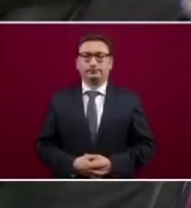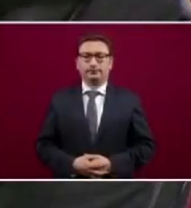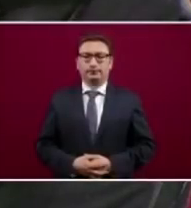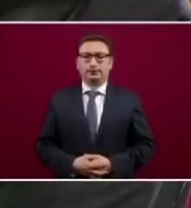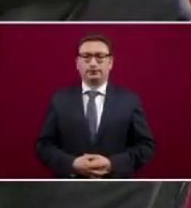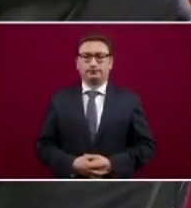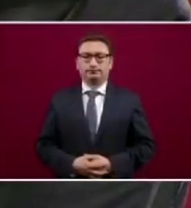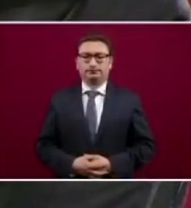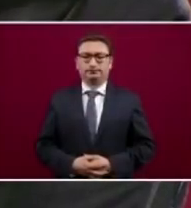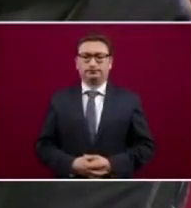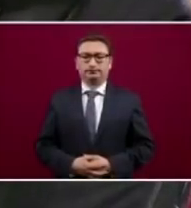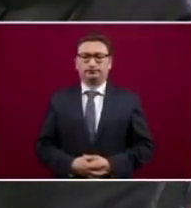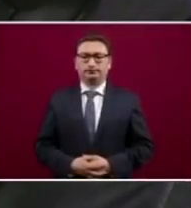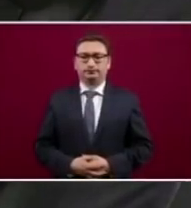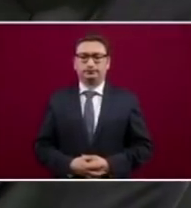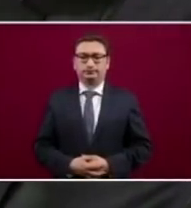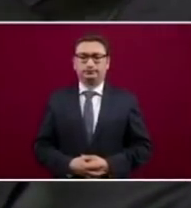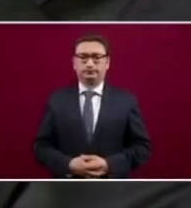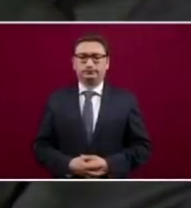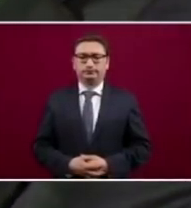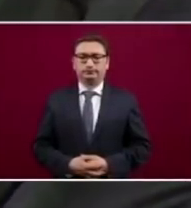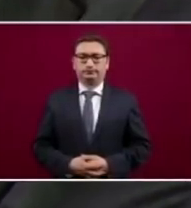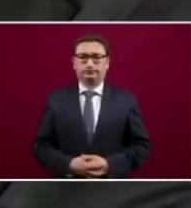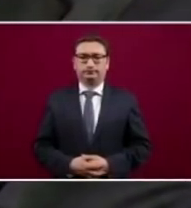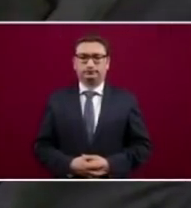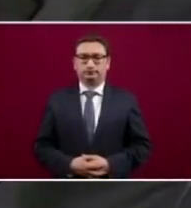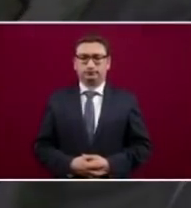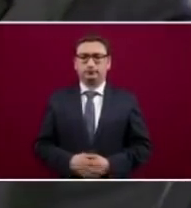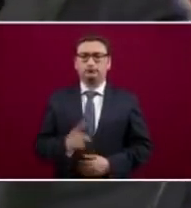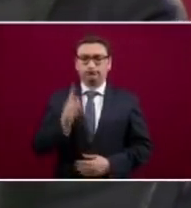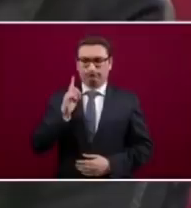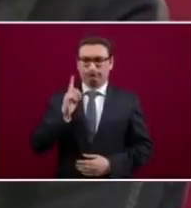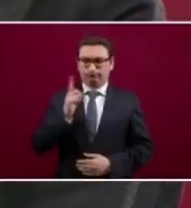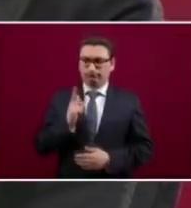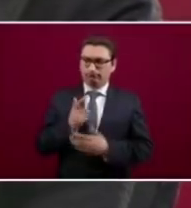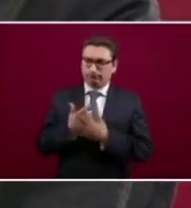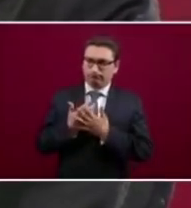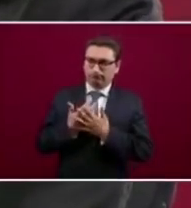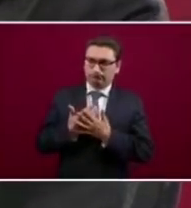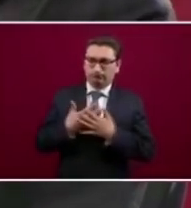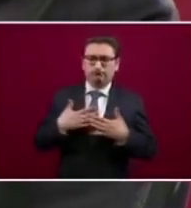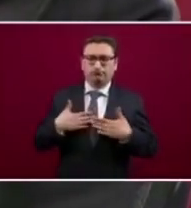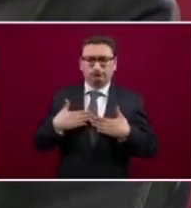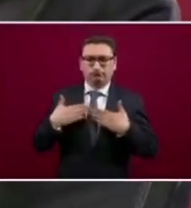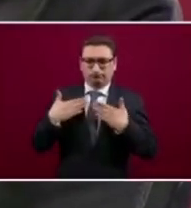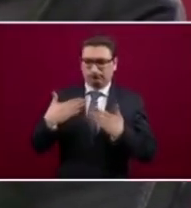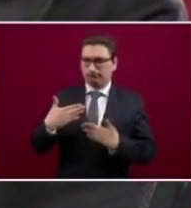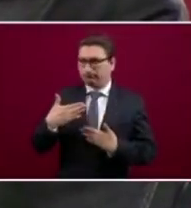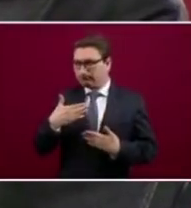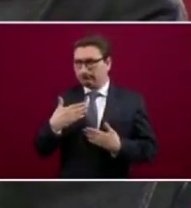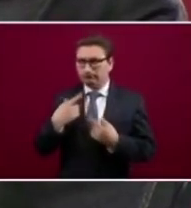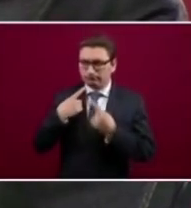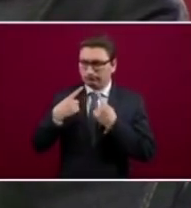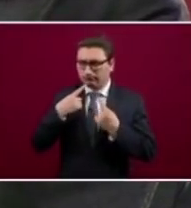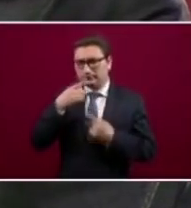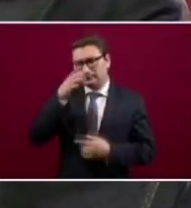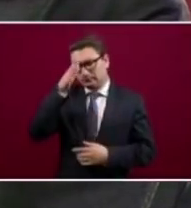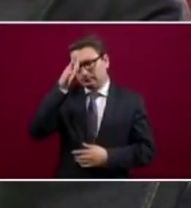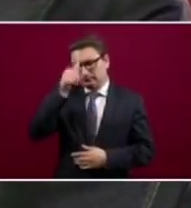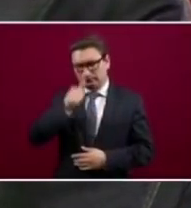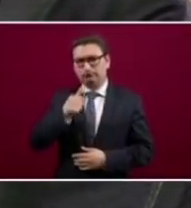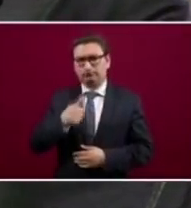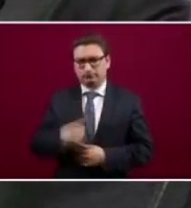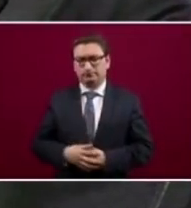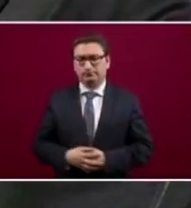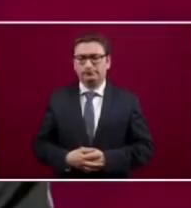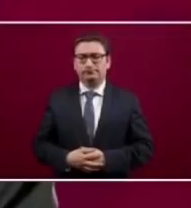Por su parte, el presidente mexicano Andrés Manuel López Obrador confió en que se logre un acuerdo para evitar los aranceles y llamó a una amplia movilización para el sábado